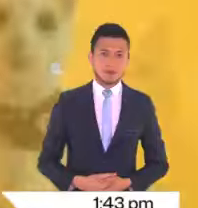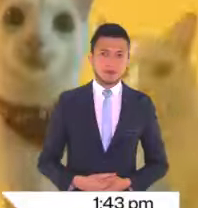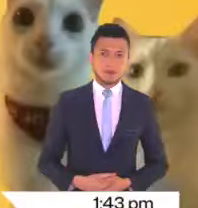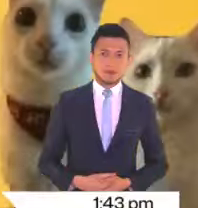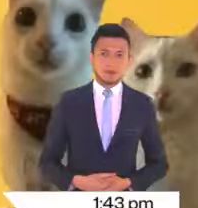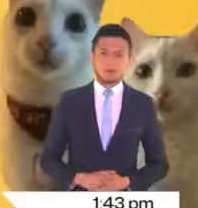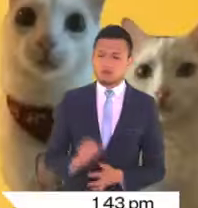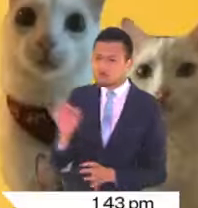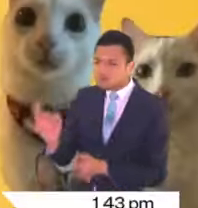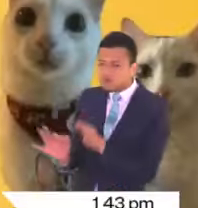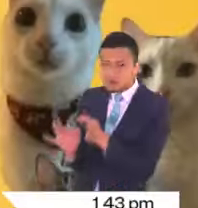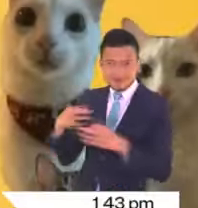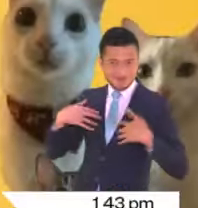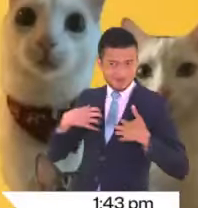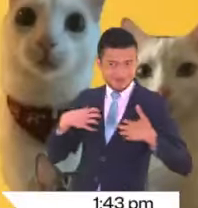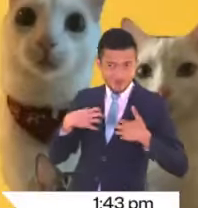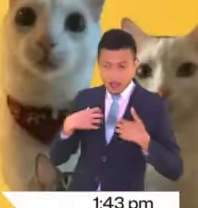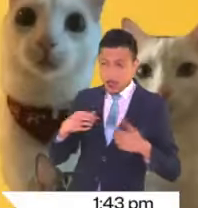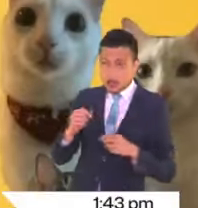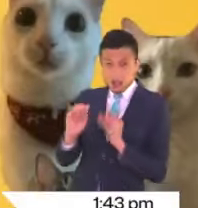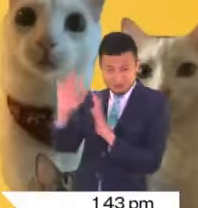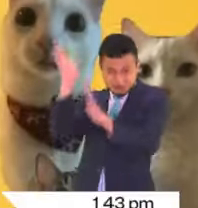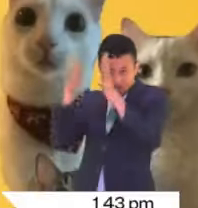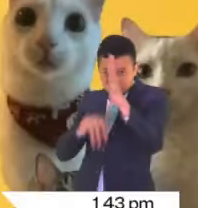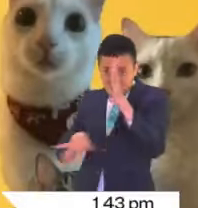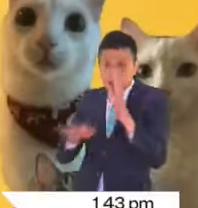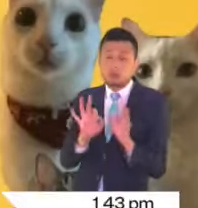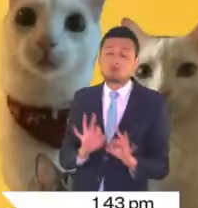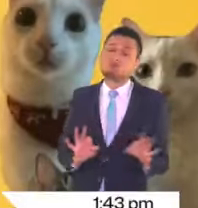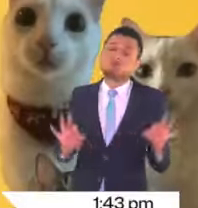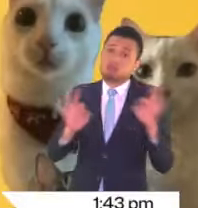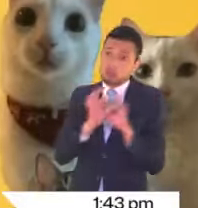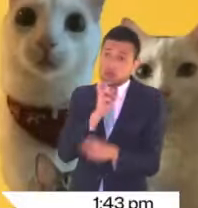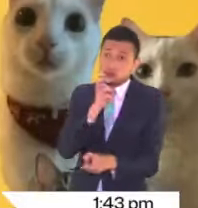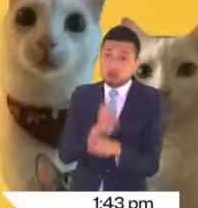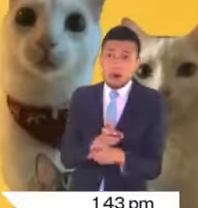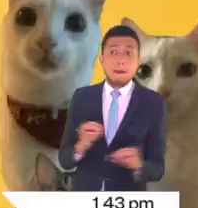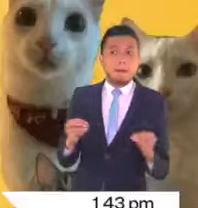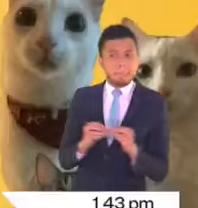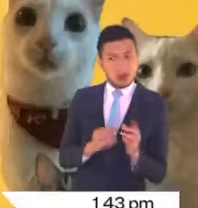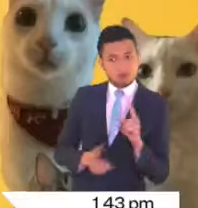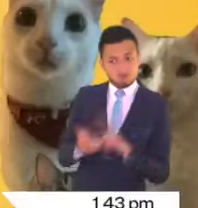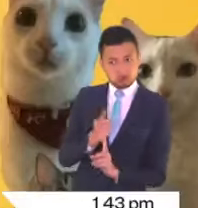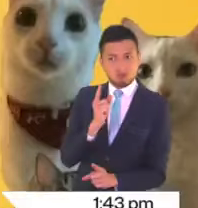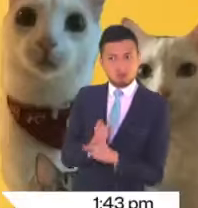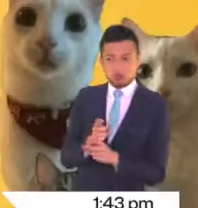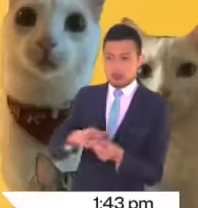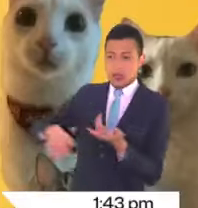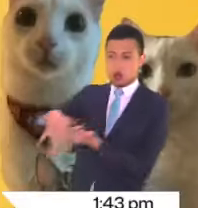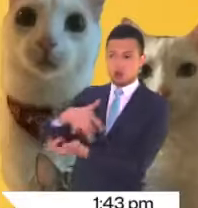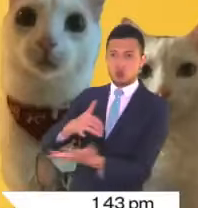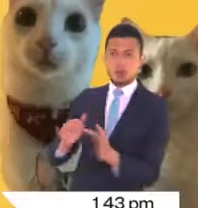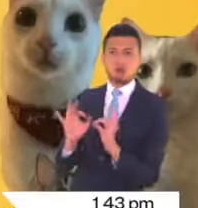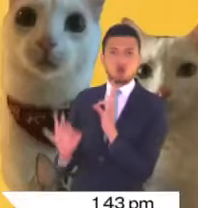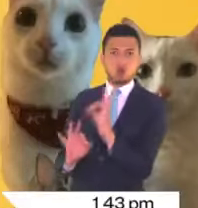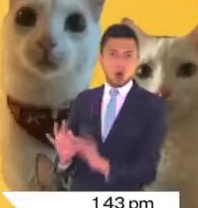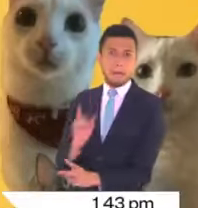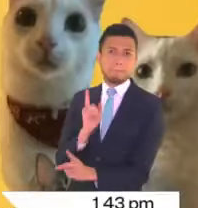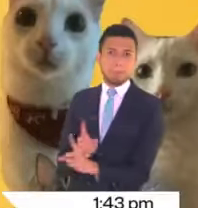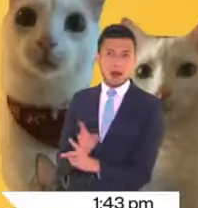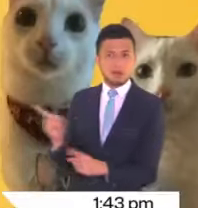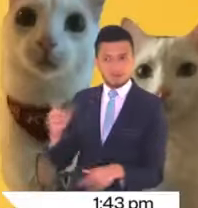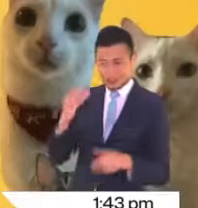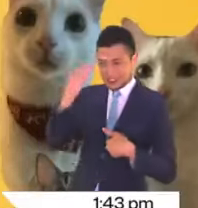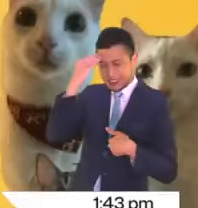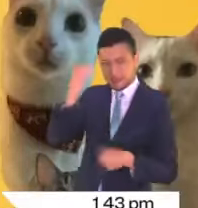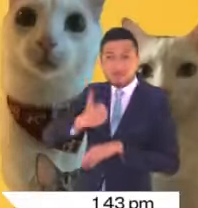Conservar las especies silvestres es una de las tareas más complejas, pero también efectivas a la hora de proteger los ecosistemas. Conscientes de eso,